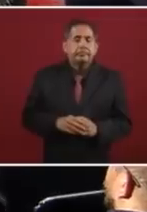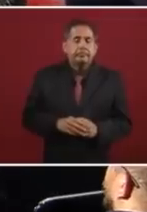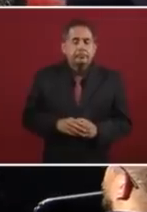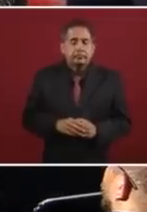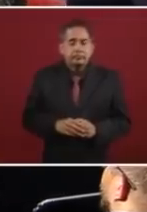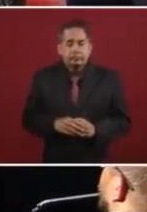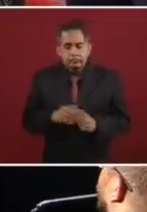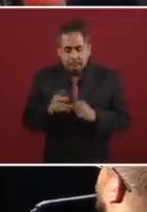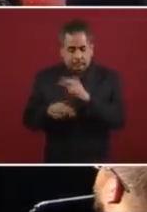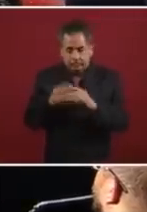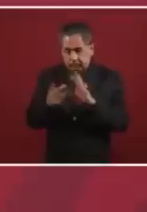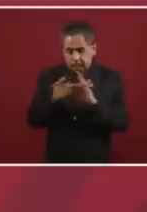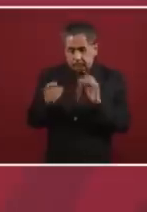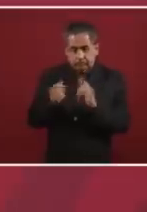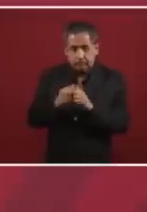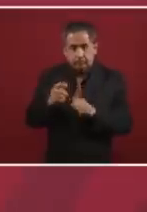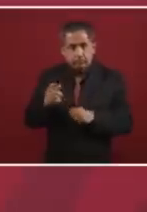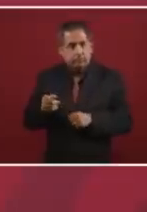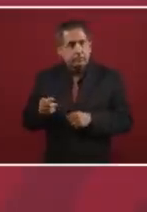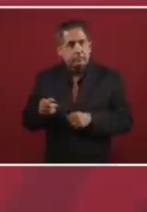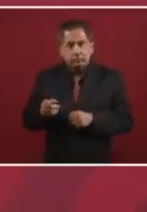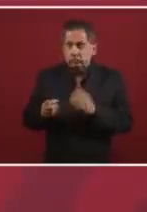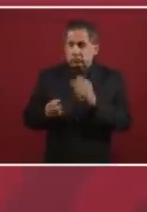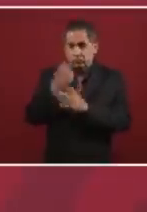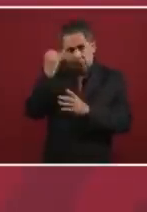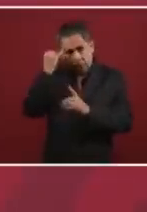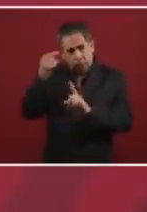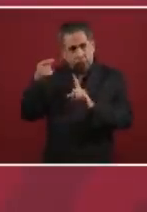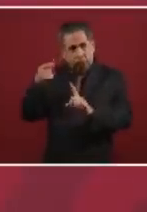lo vamos a hacer con un nuevo paradigma